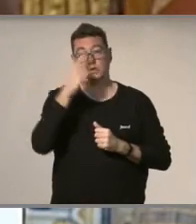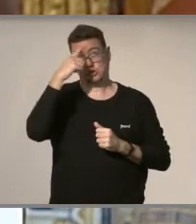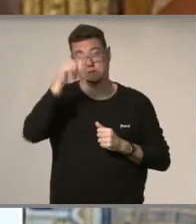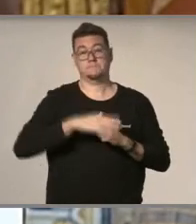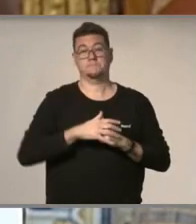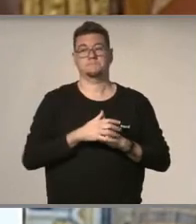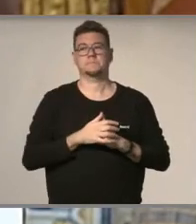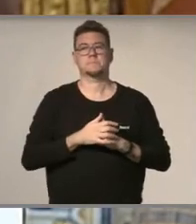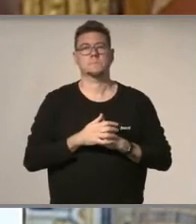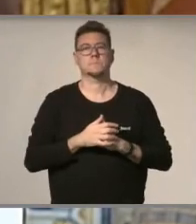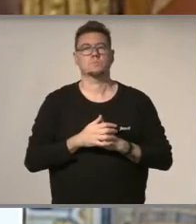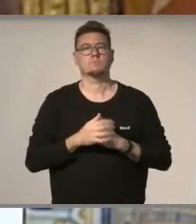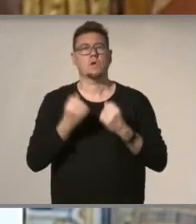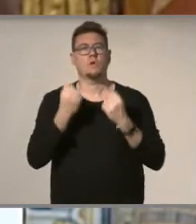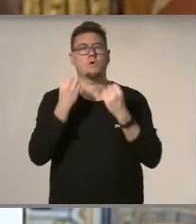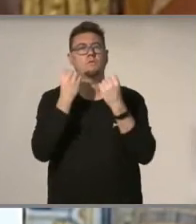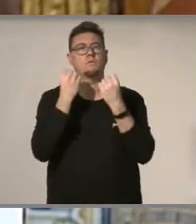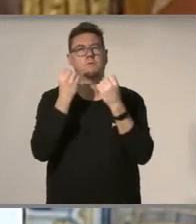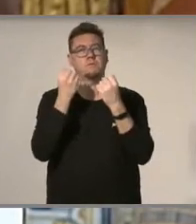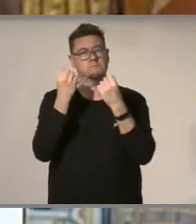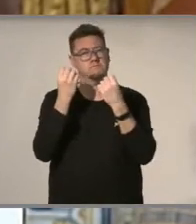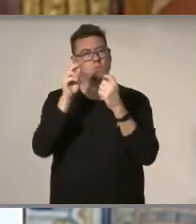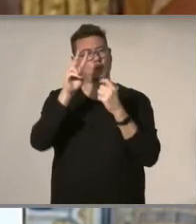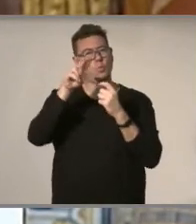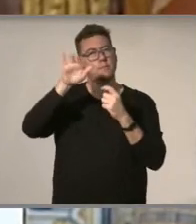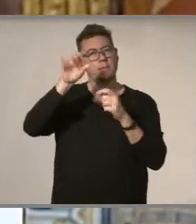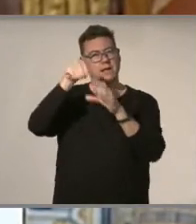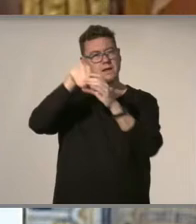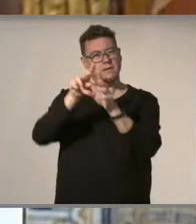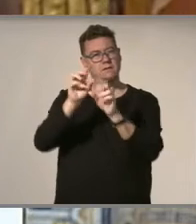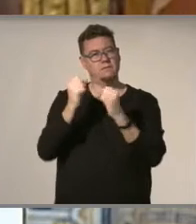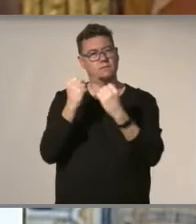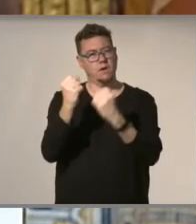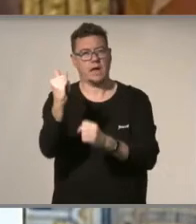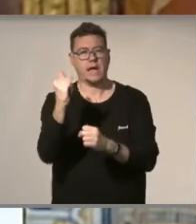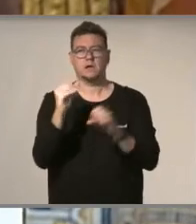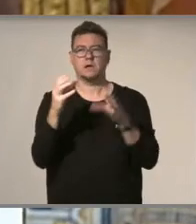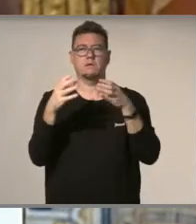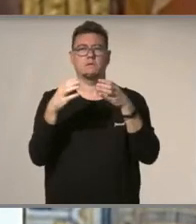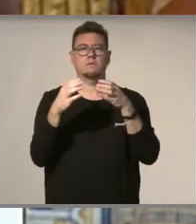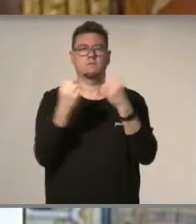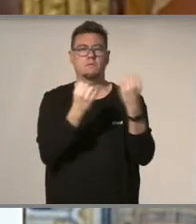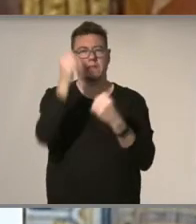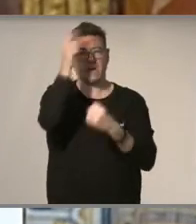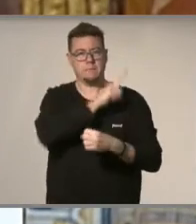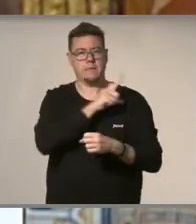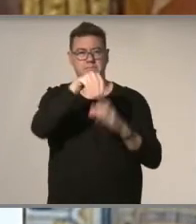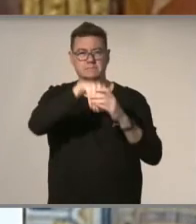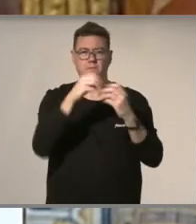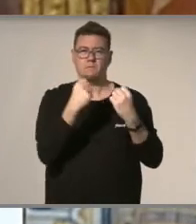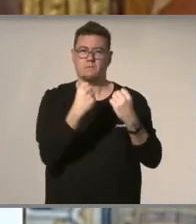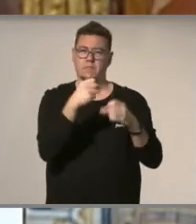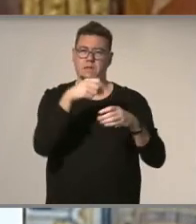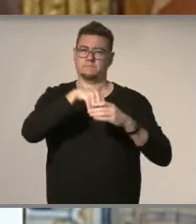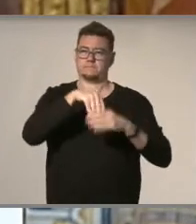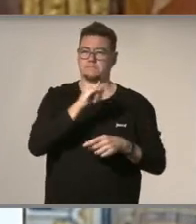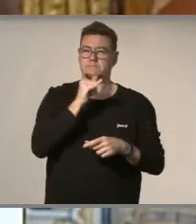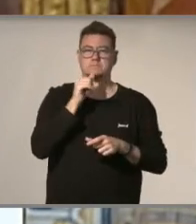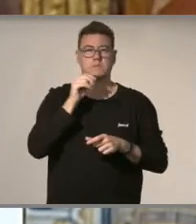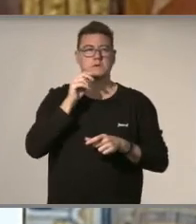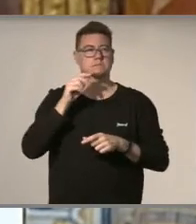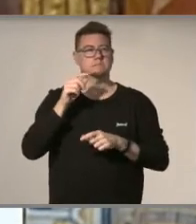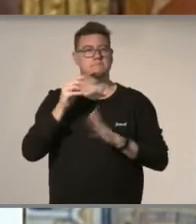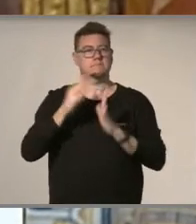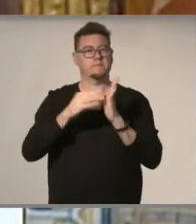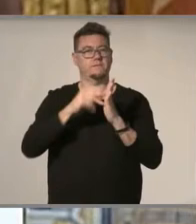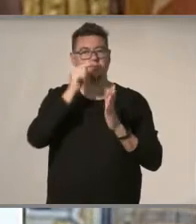que la fuerza que tiene la UME, la fuerza que tienen las Fuerzas Armadas en su conjunto y que tienen los valencianos, las